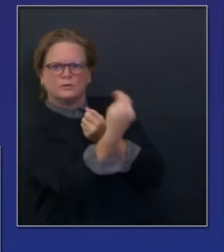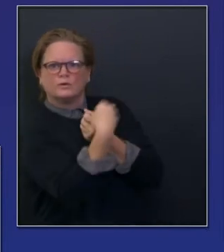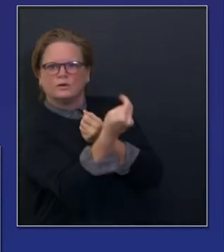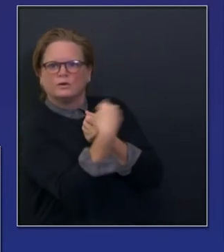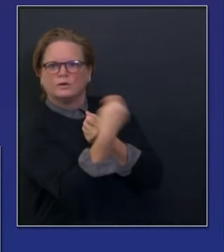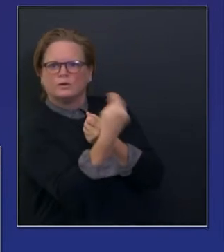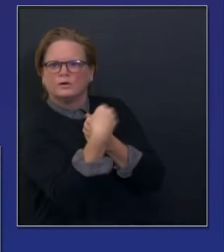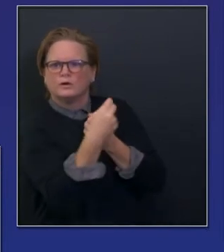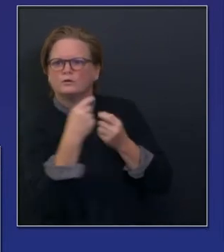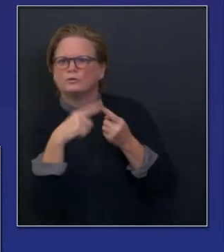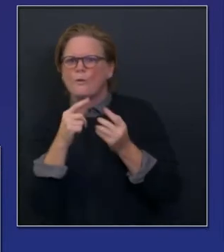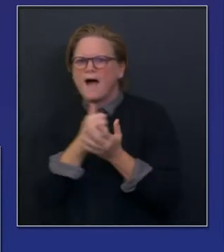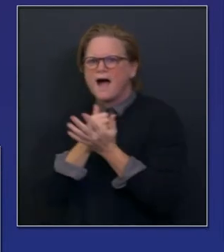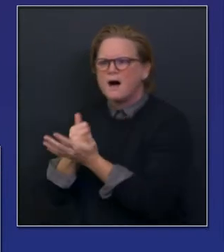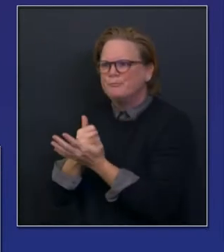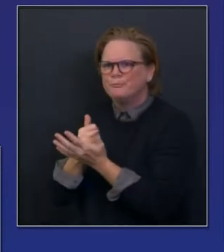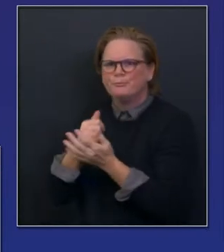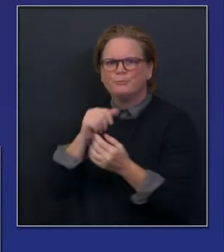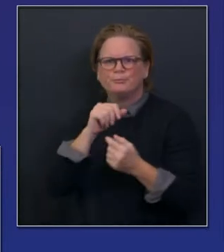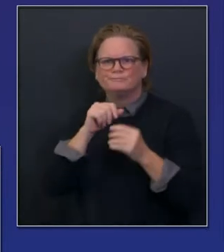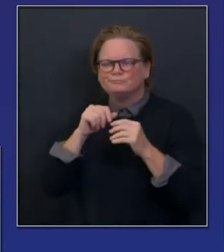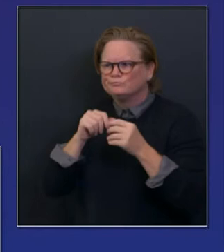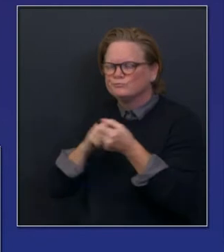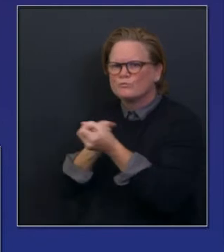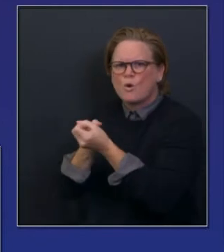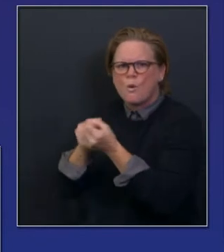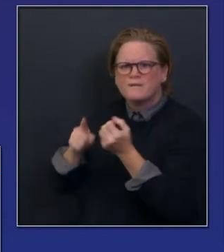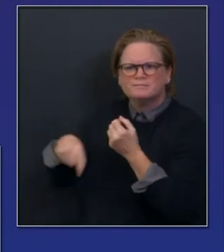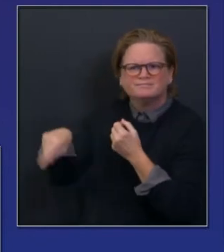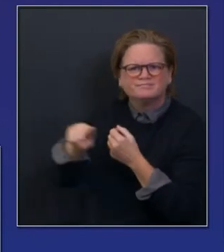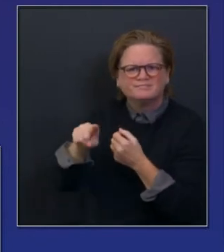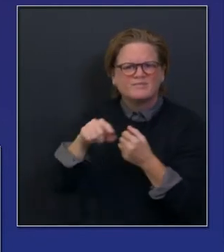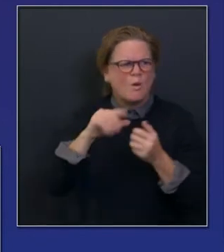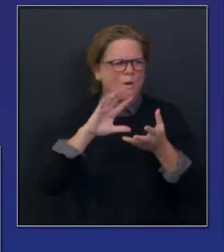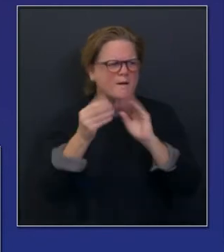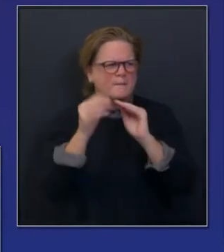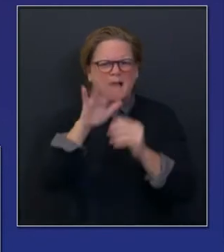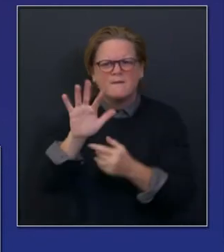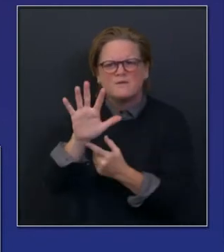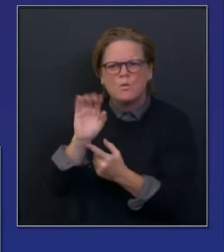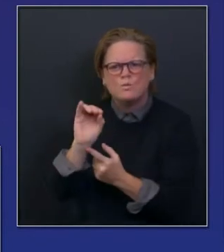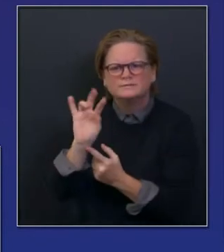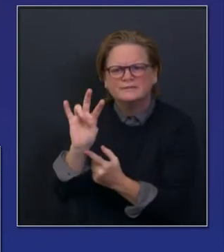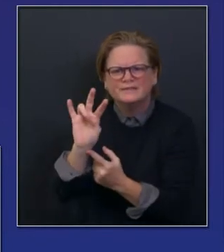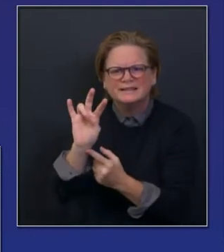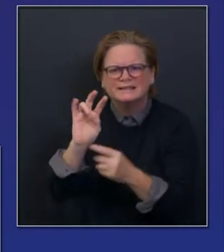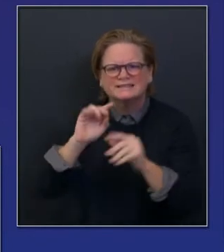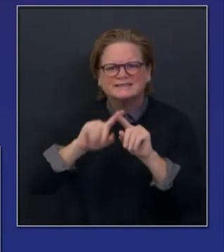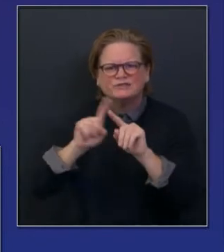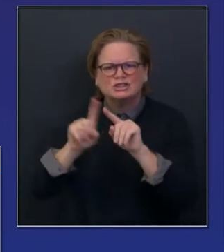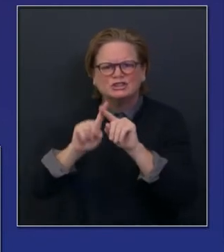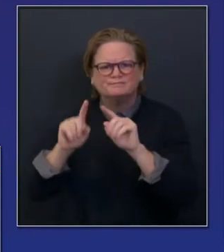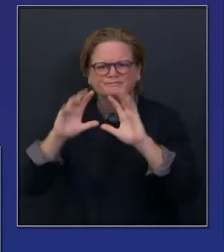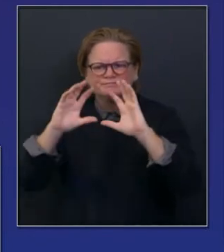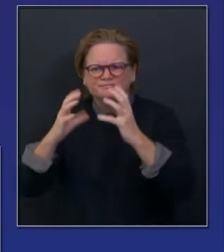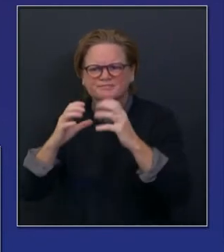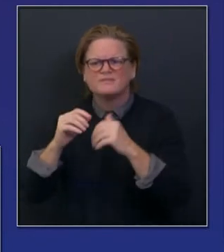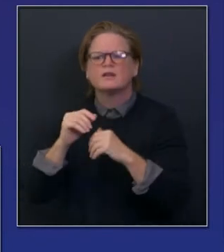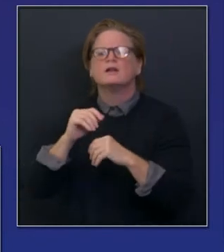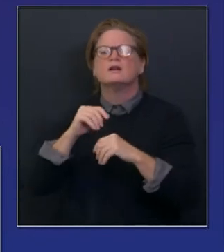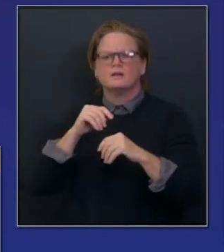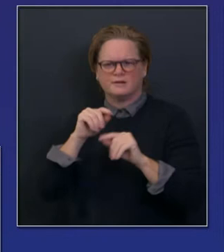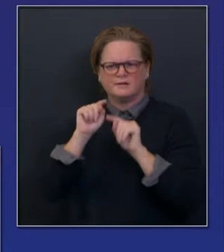a 54 instalaciones en 20 condados. Son aumento de personal en